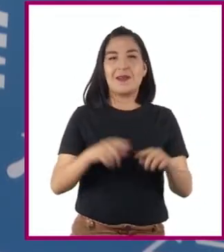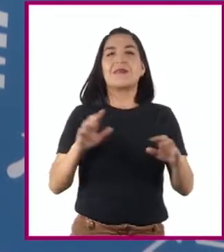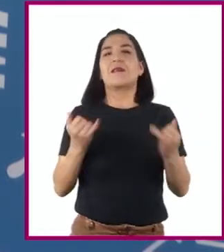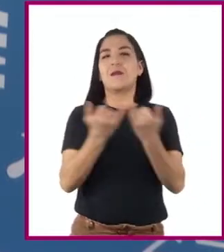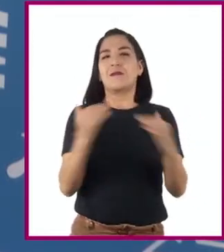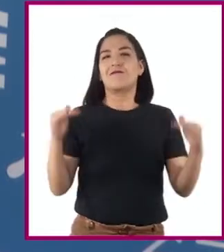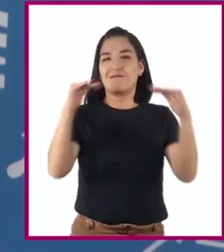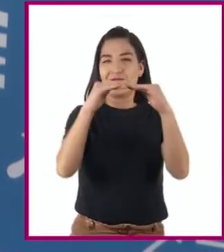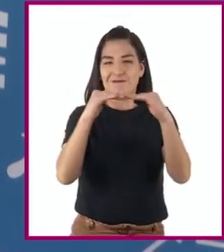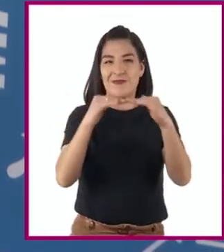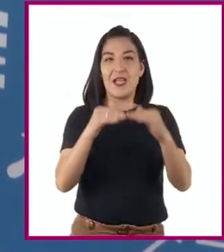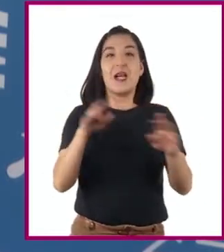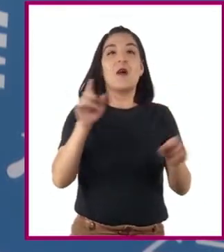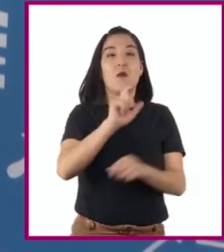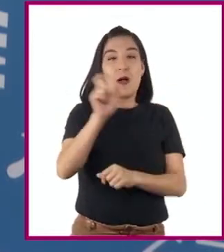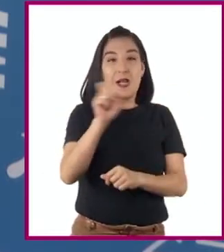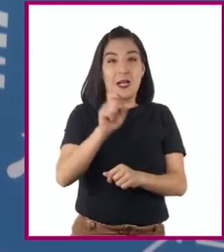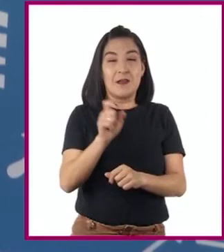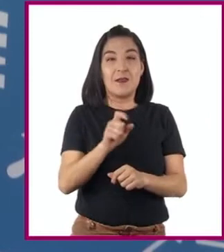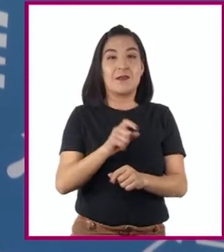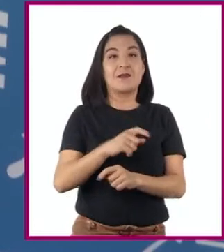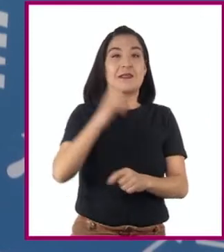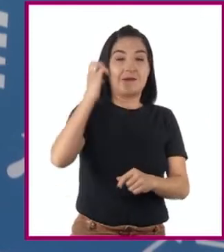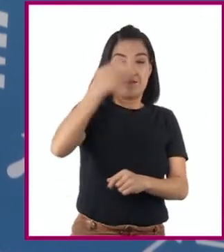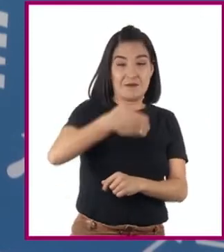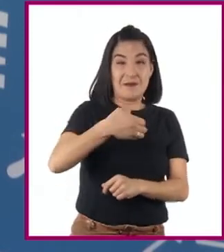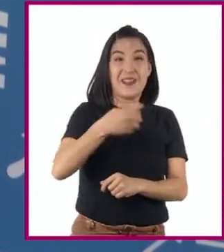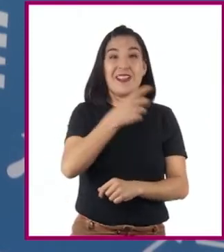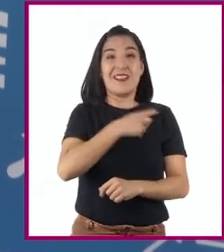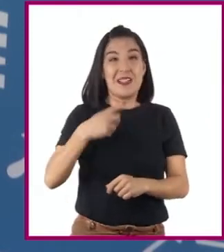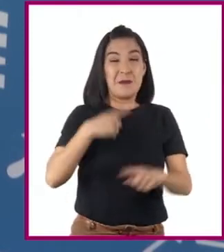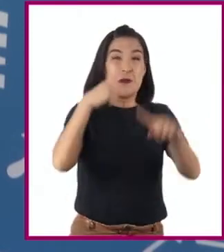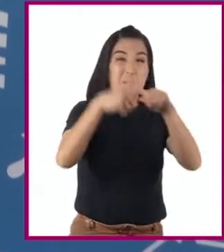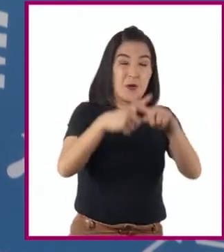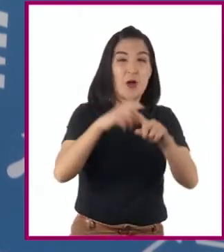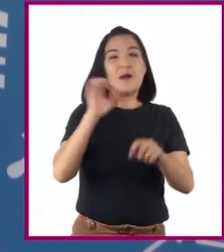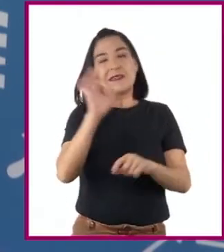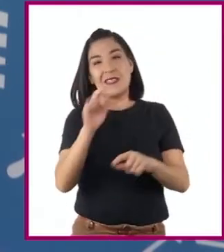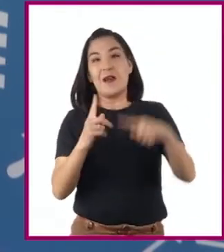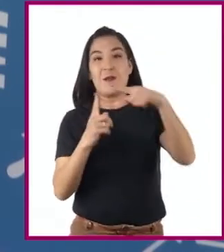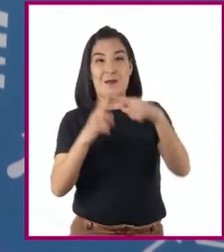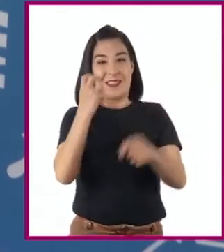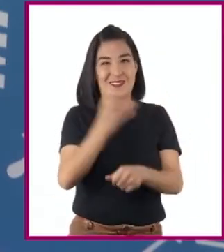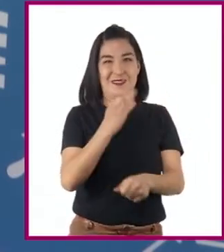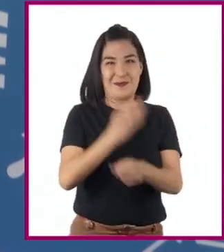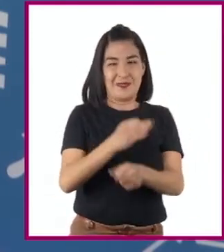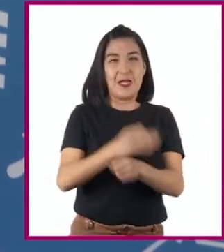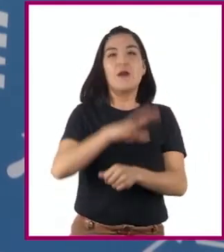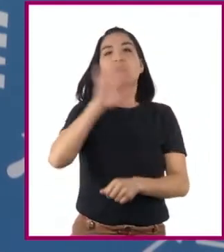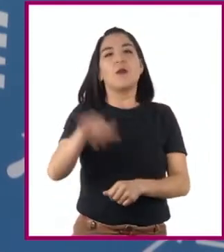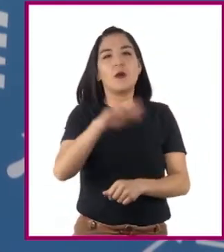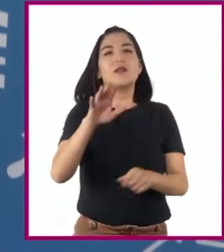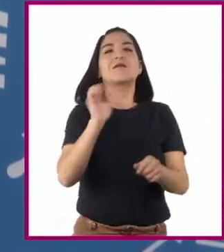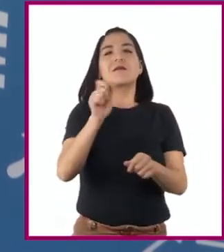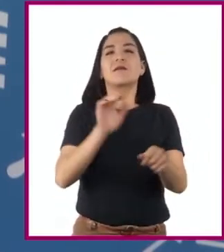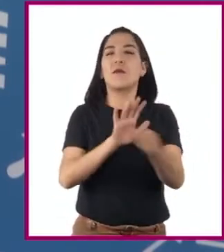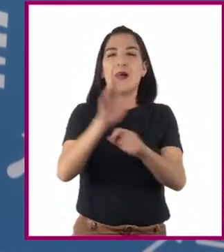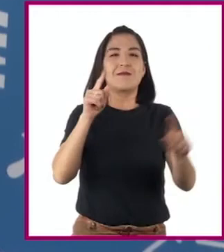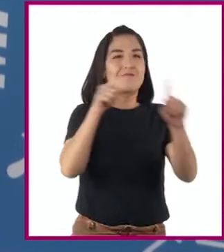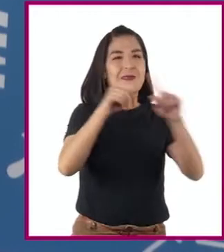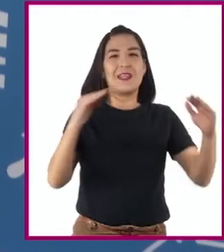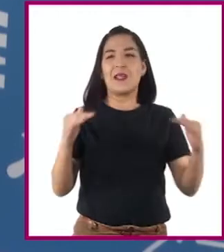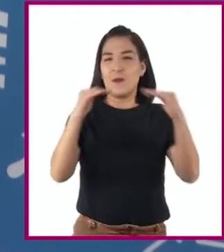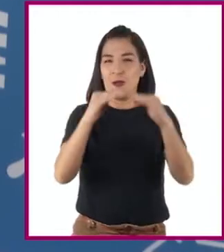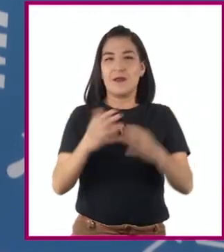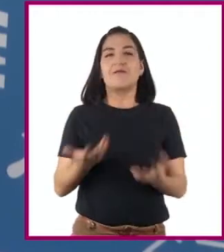igualdad. Cuando la ecuación implica una multiplicación o una división, como en este caso, se busca conservar la igualdad, por